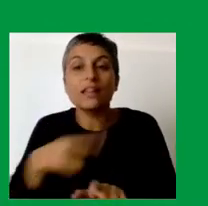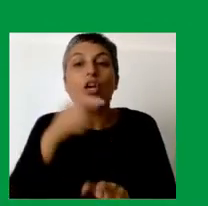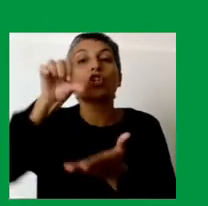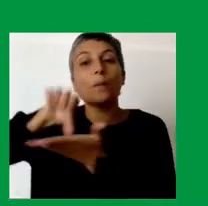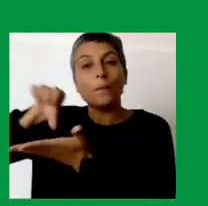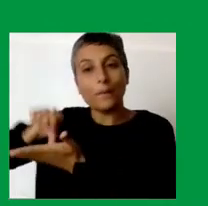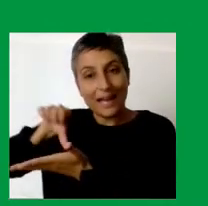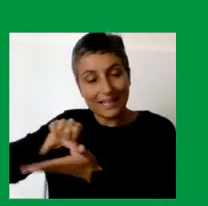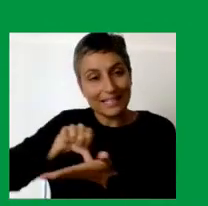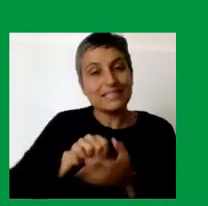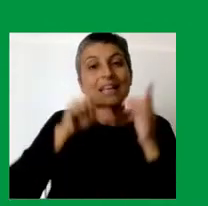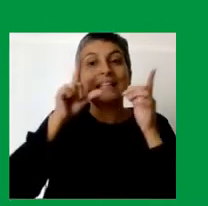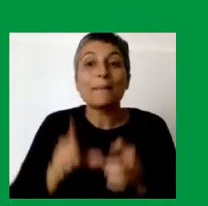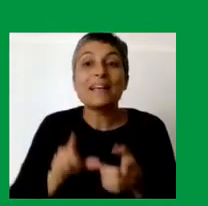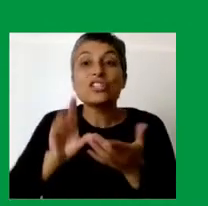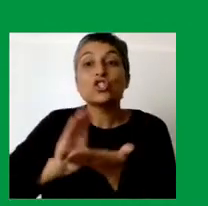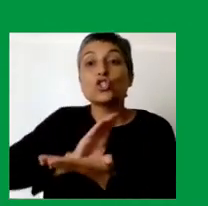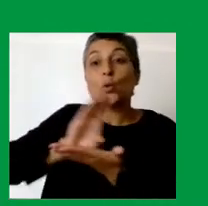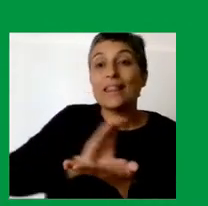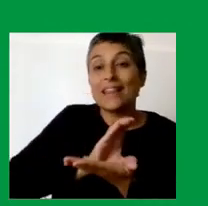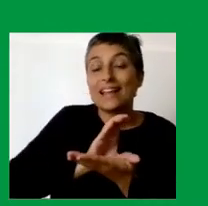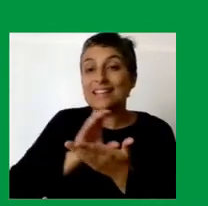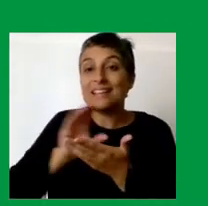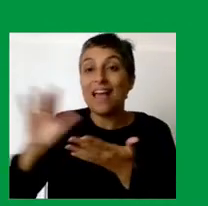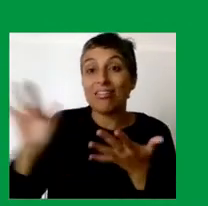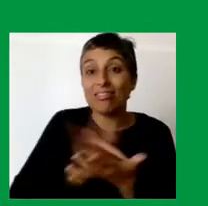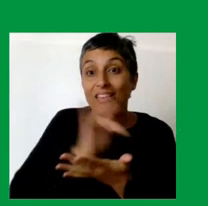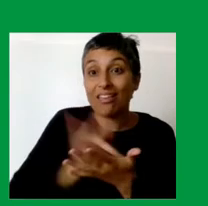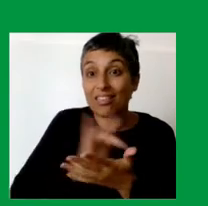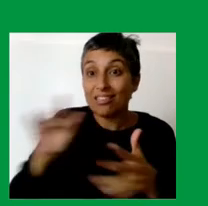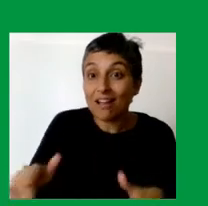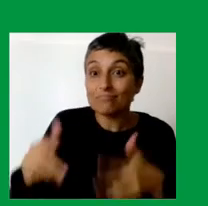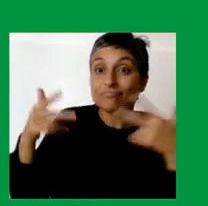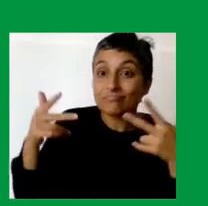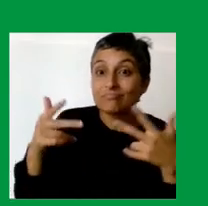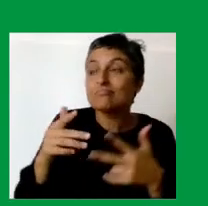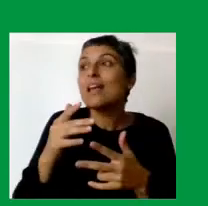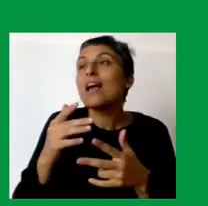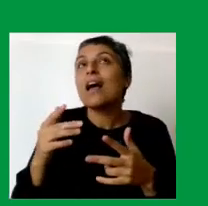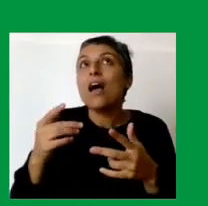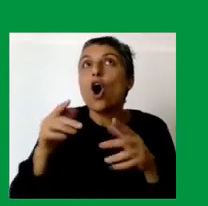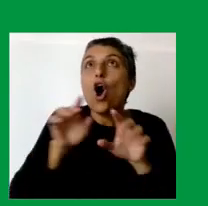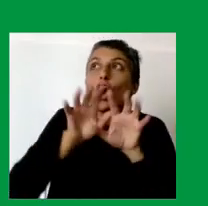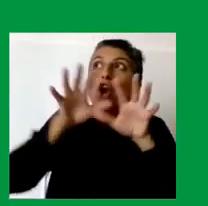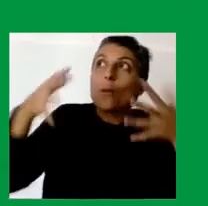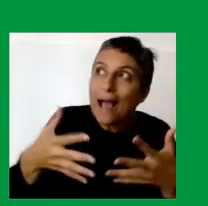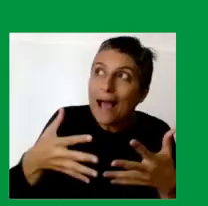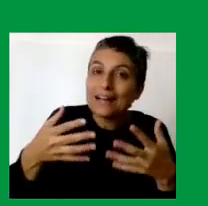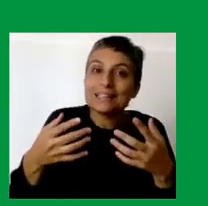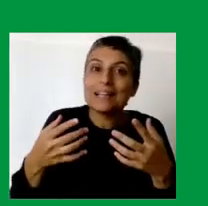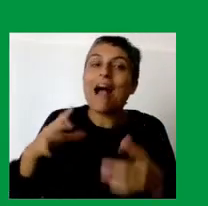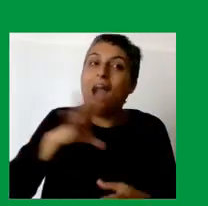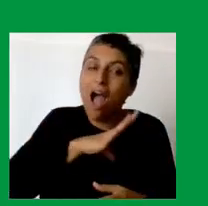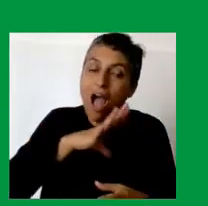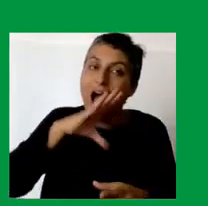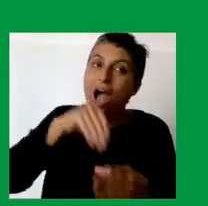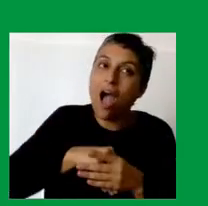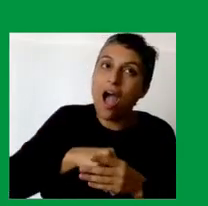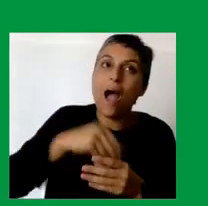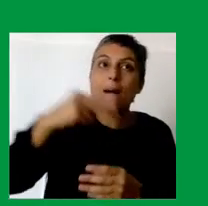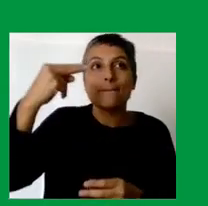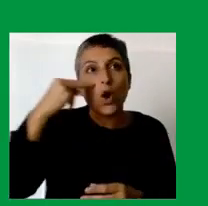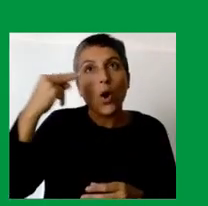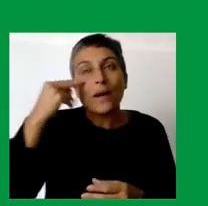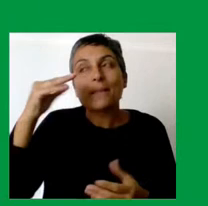y por supuesto la ciudadanía digital implica un montón global, implica un montón de problemas en cuanto